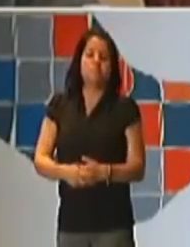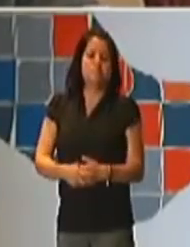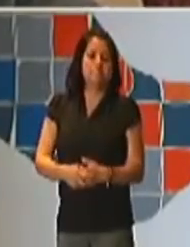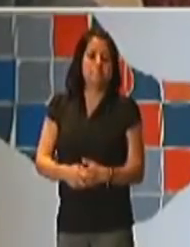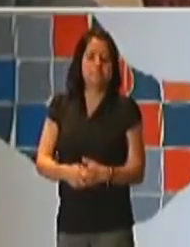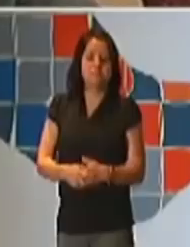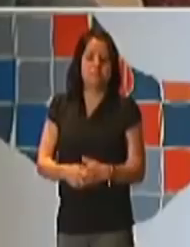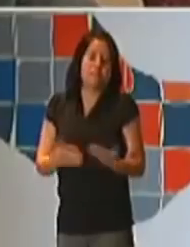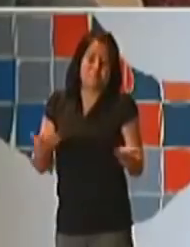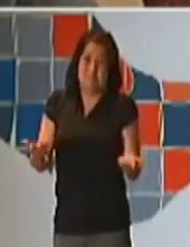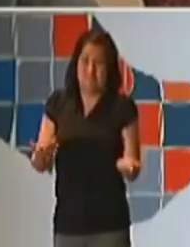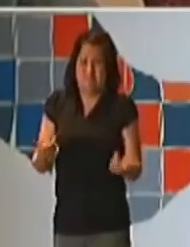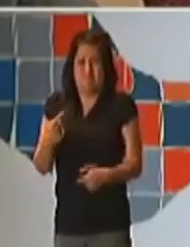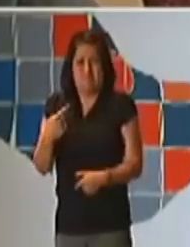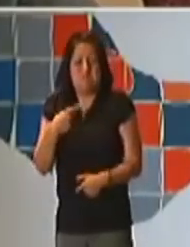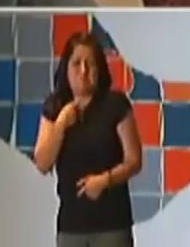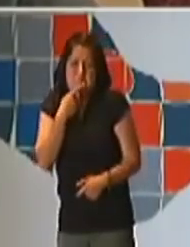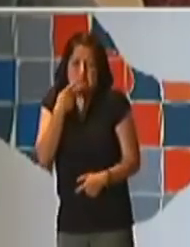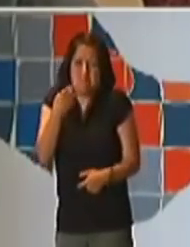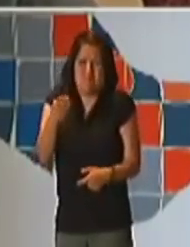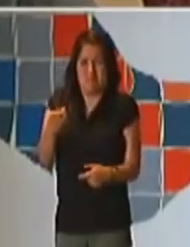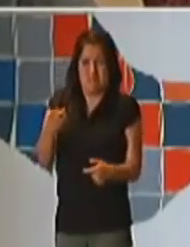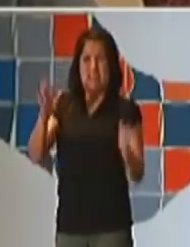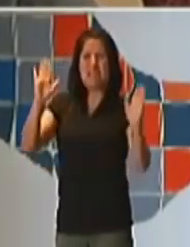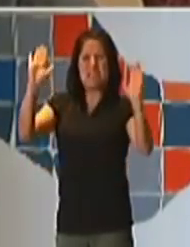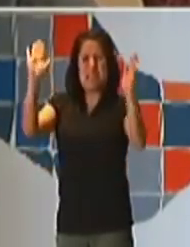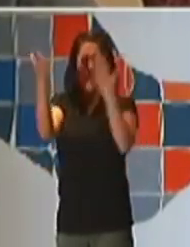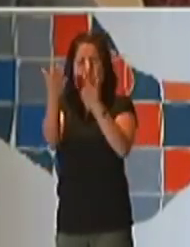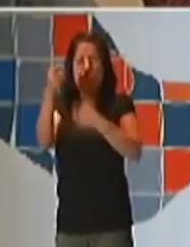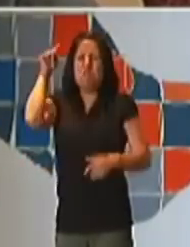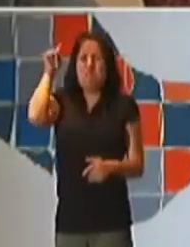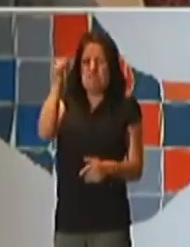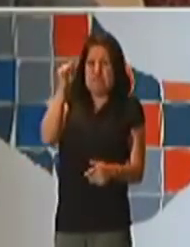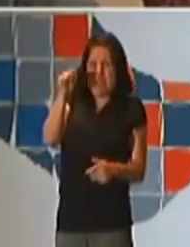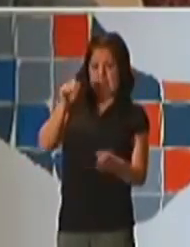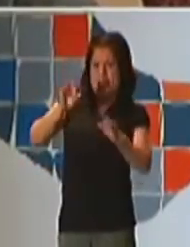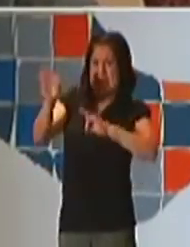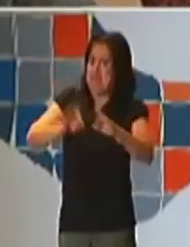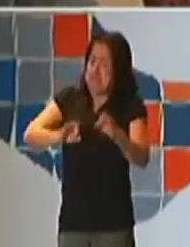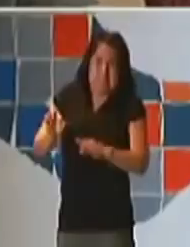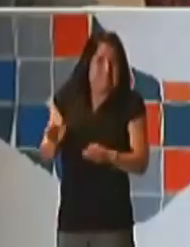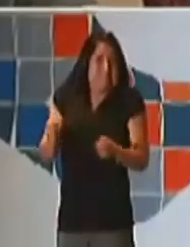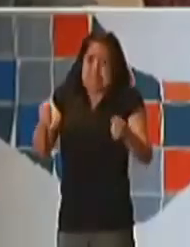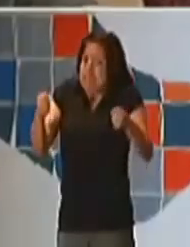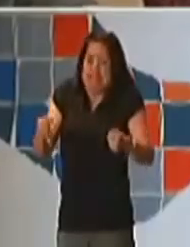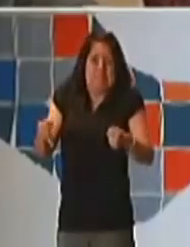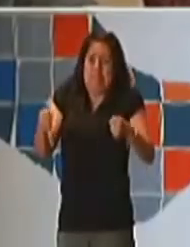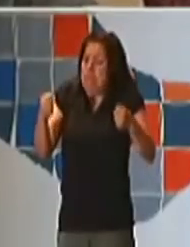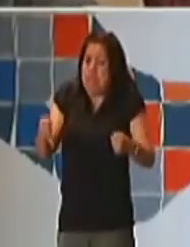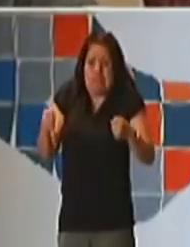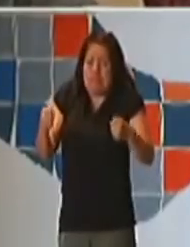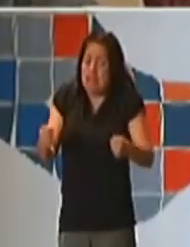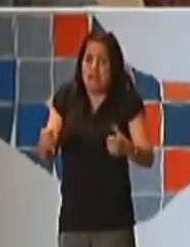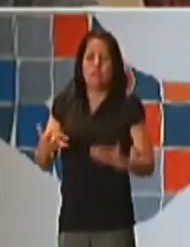advertir que no hay en el mundo nada más inseguro que el trabajo Cada vez son más y más los